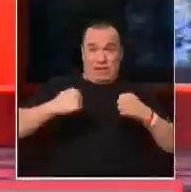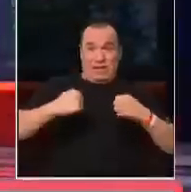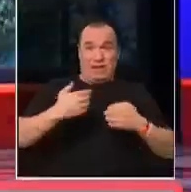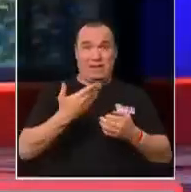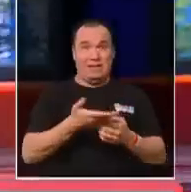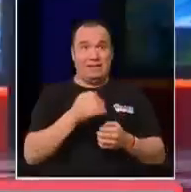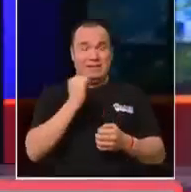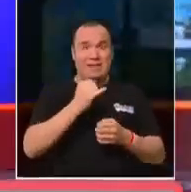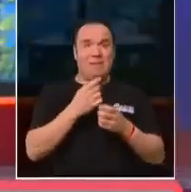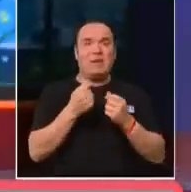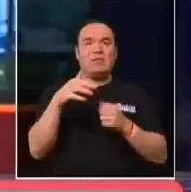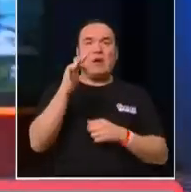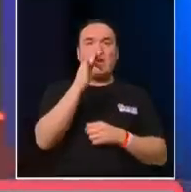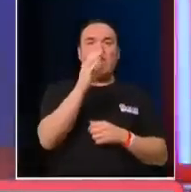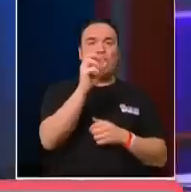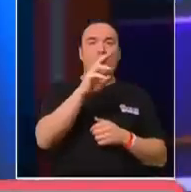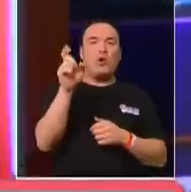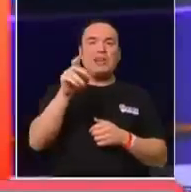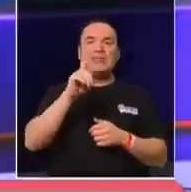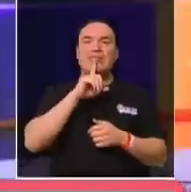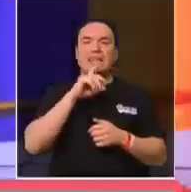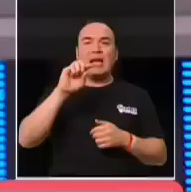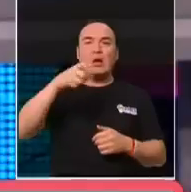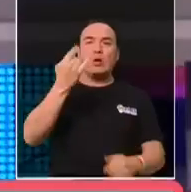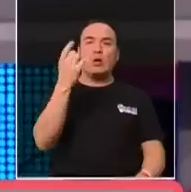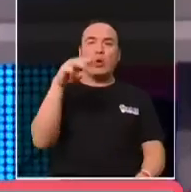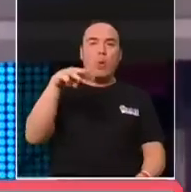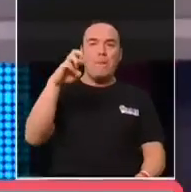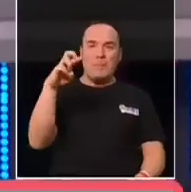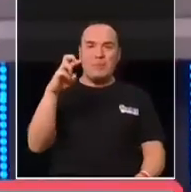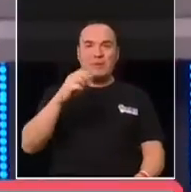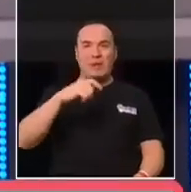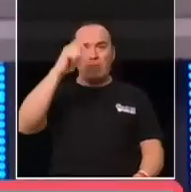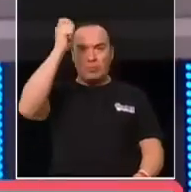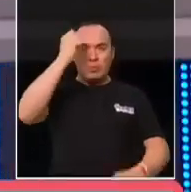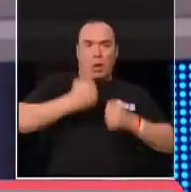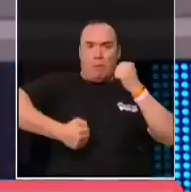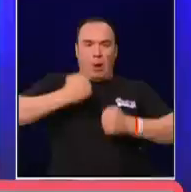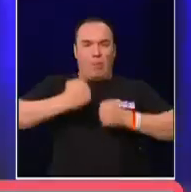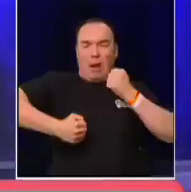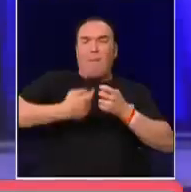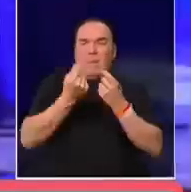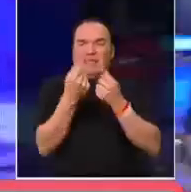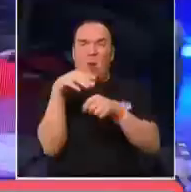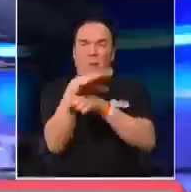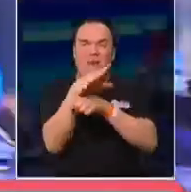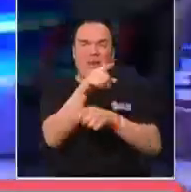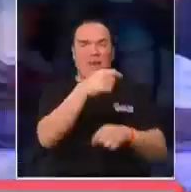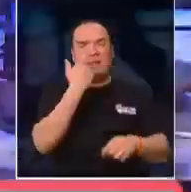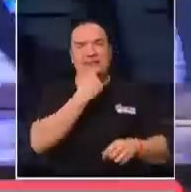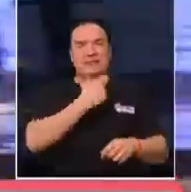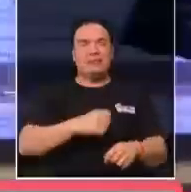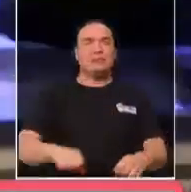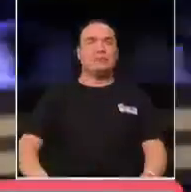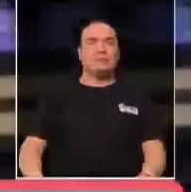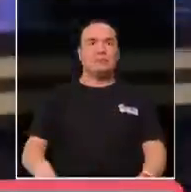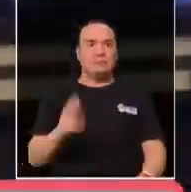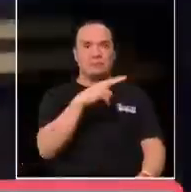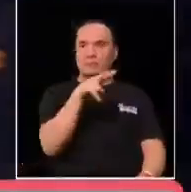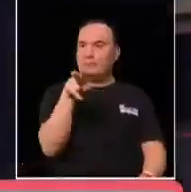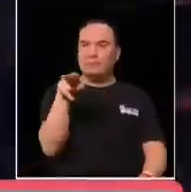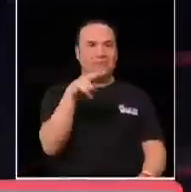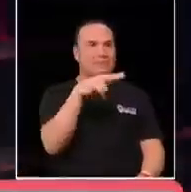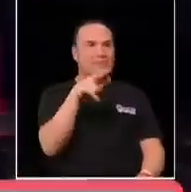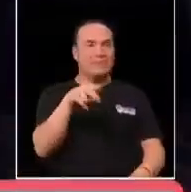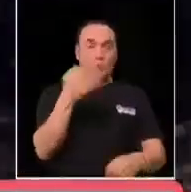Pablito Forrest Gump. No se me vaya a caer Pablito ahí. Venga para acá. Mario. Hijo. Ya, no, pero mira. No, sí. Le enseñaste muy bien a